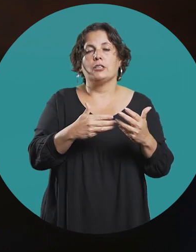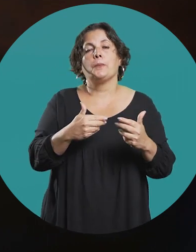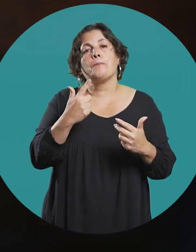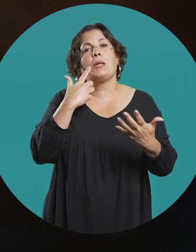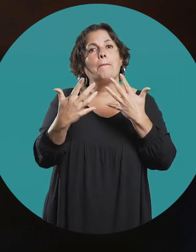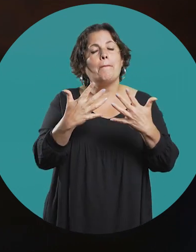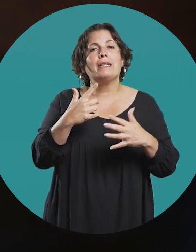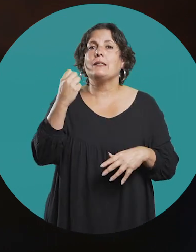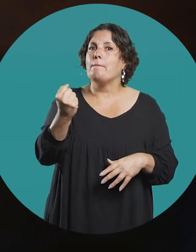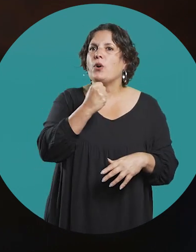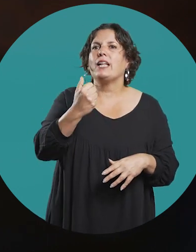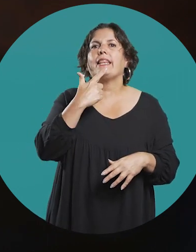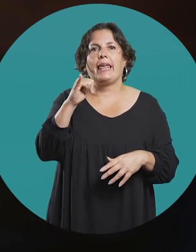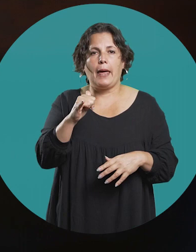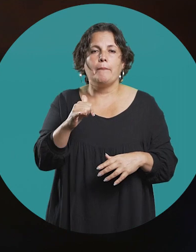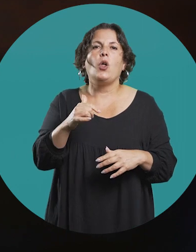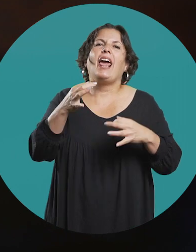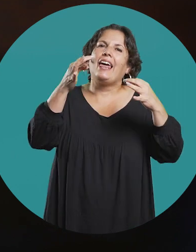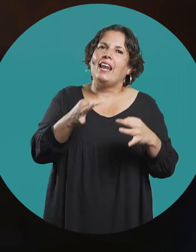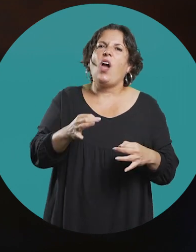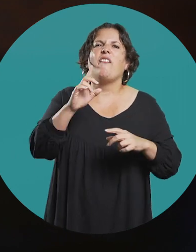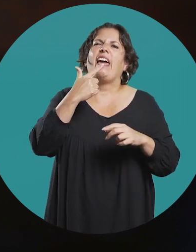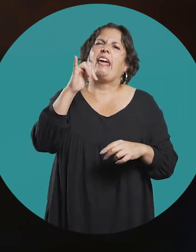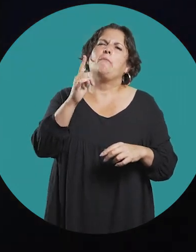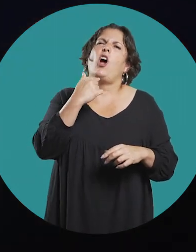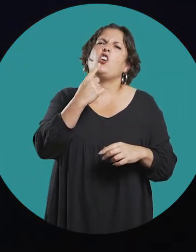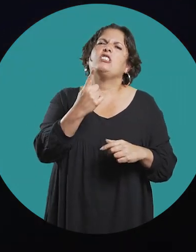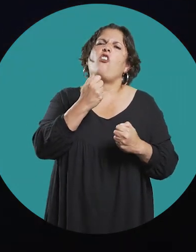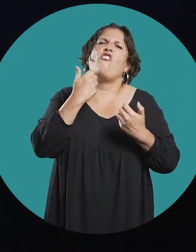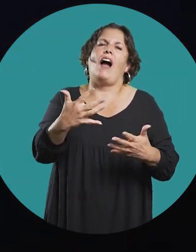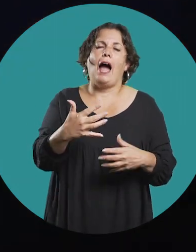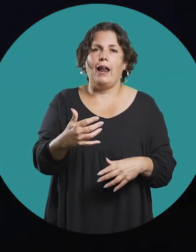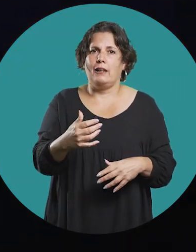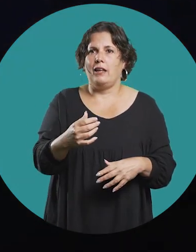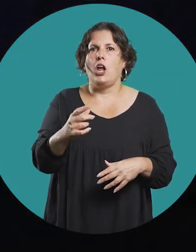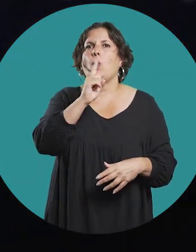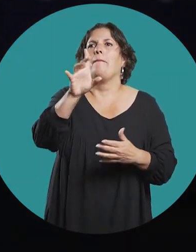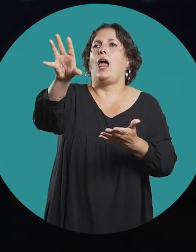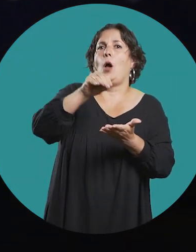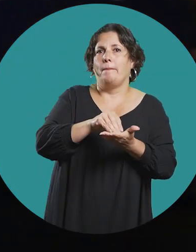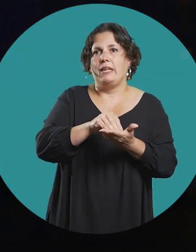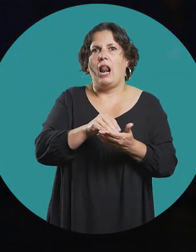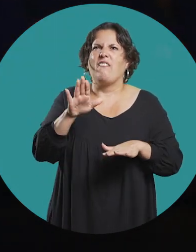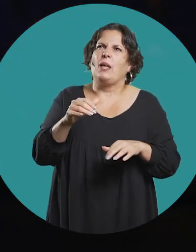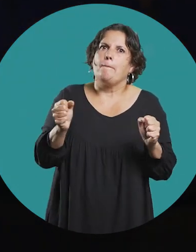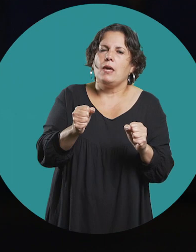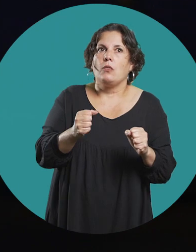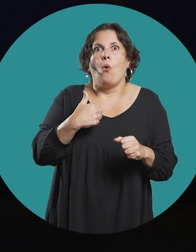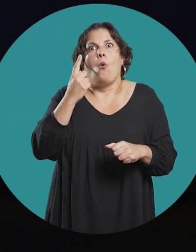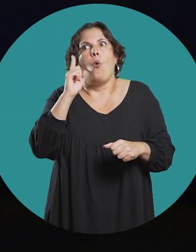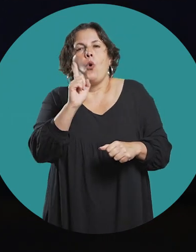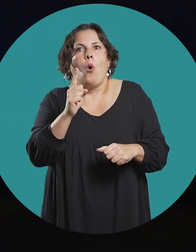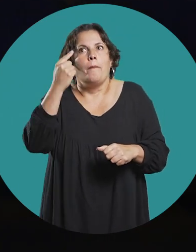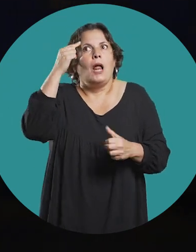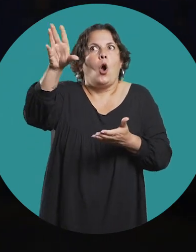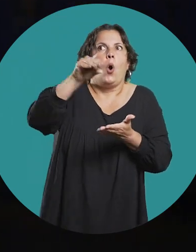Me parecen importantes los ejemplos. Creo que están subvaluados los ejemplos. Incluso vos decías, no es para replicar, y a veces tenemos como miedo, ¿no? De, uy, no, y mirá